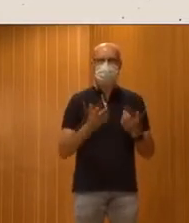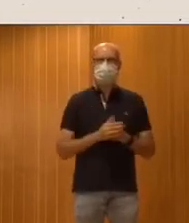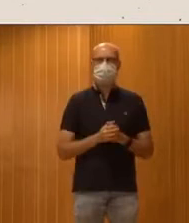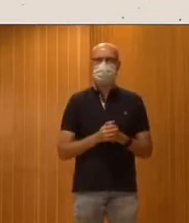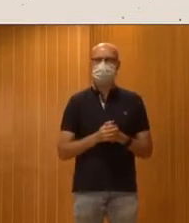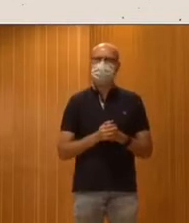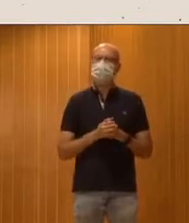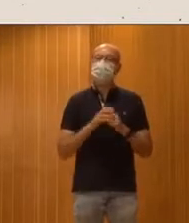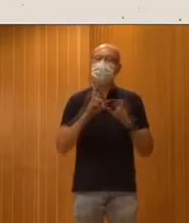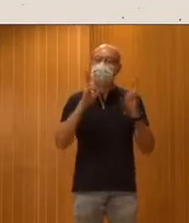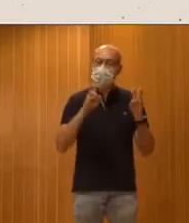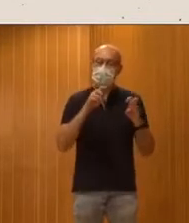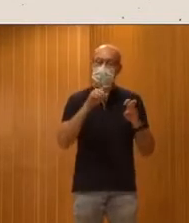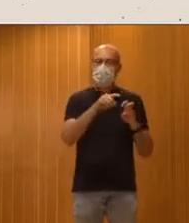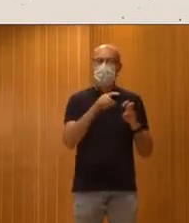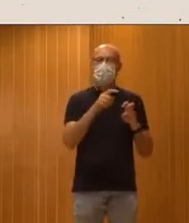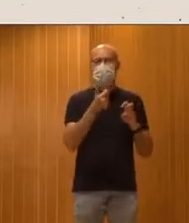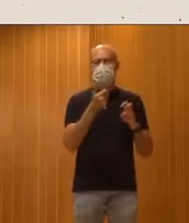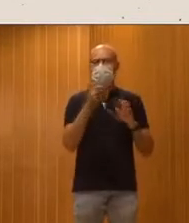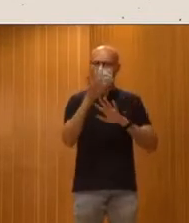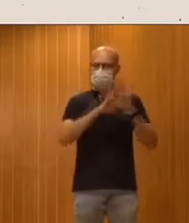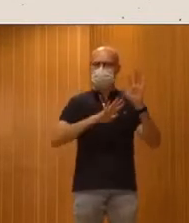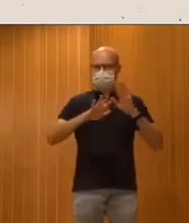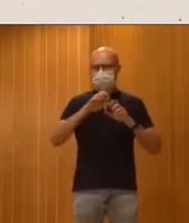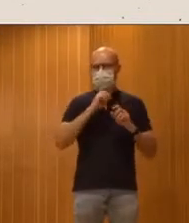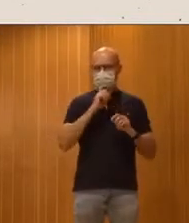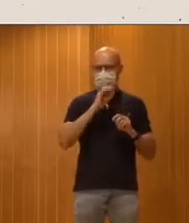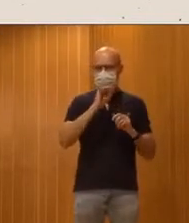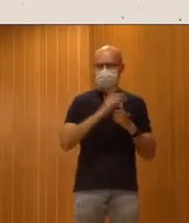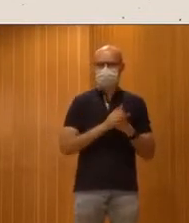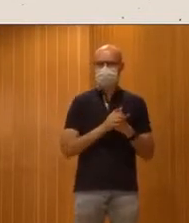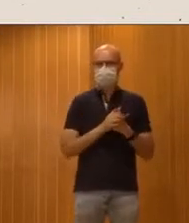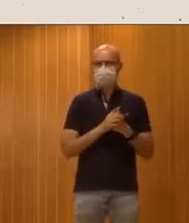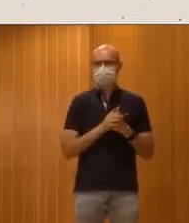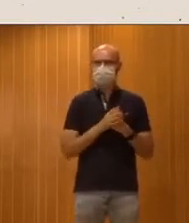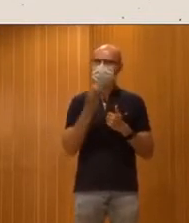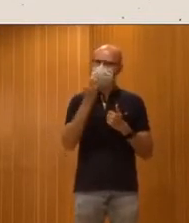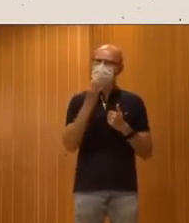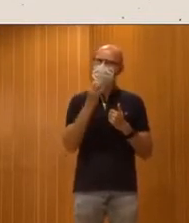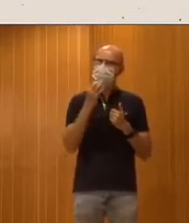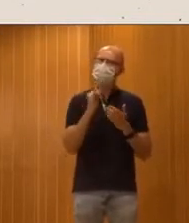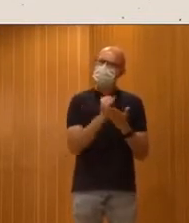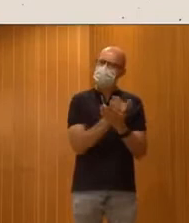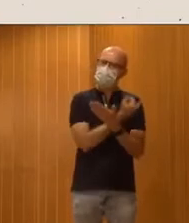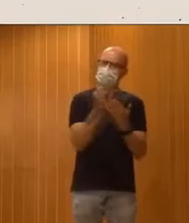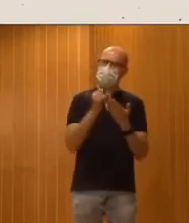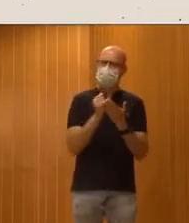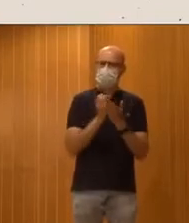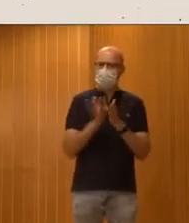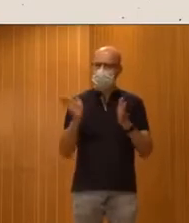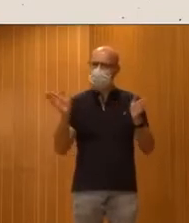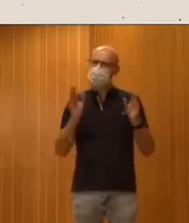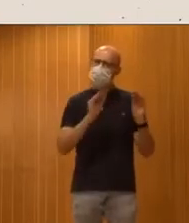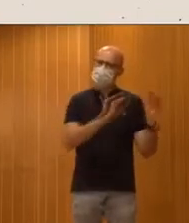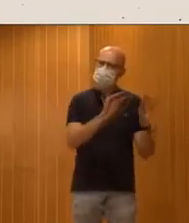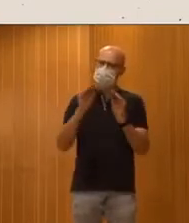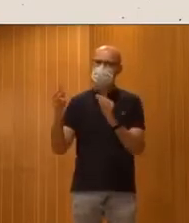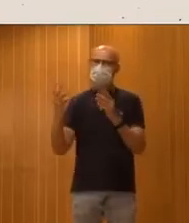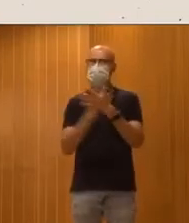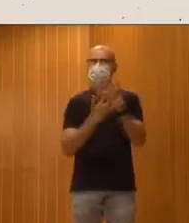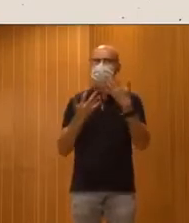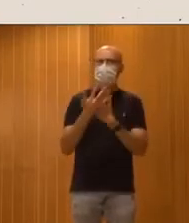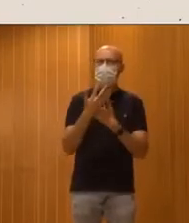Entonces son temas muy complicados y hay que mantenerlo diferenciado y no se pueden así fácilmente